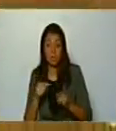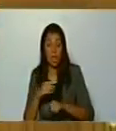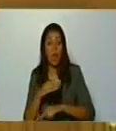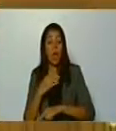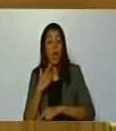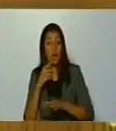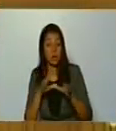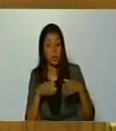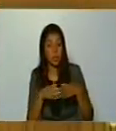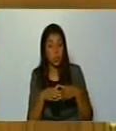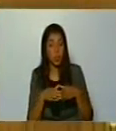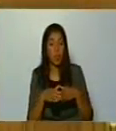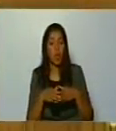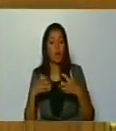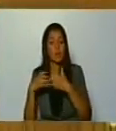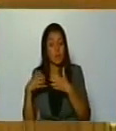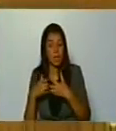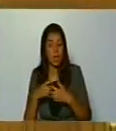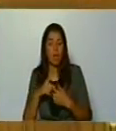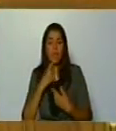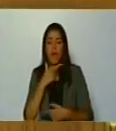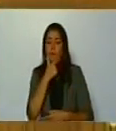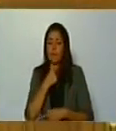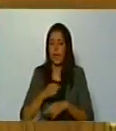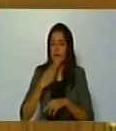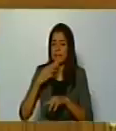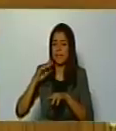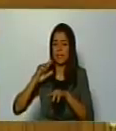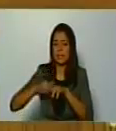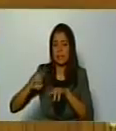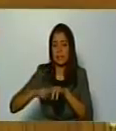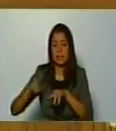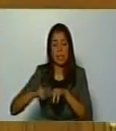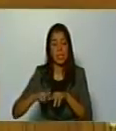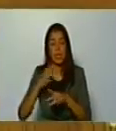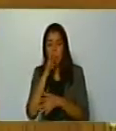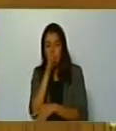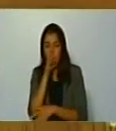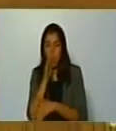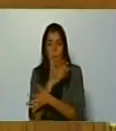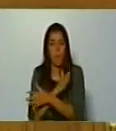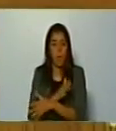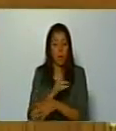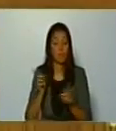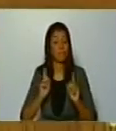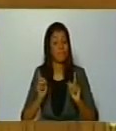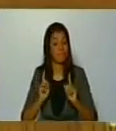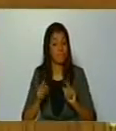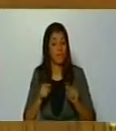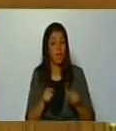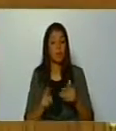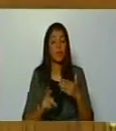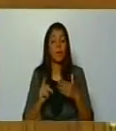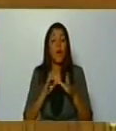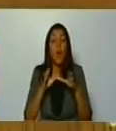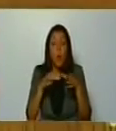eran unos Boy Scouts que sacaron así de la nada. Se vio que eran grupos de choque